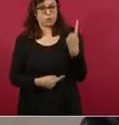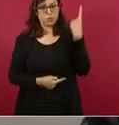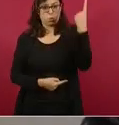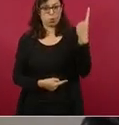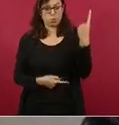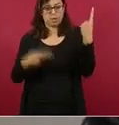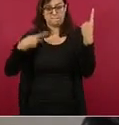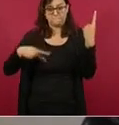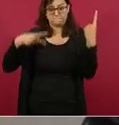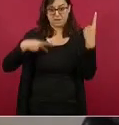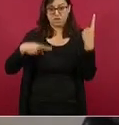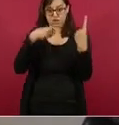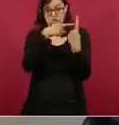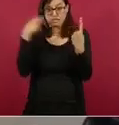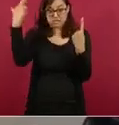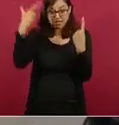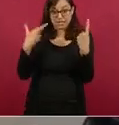el soberano